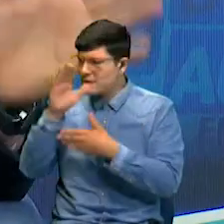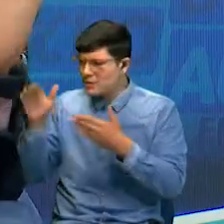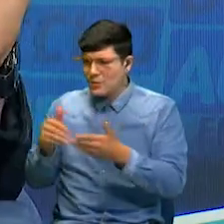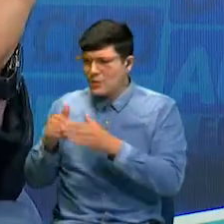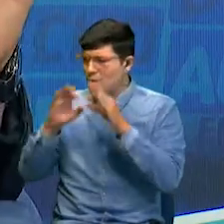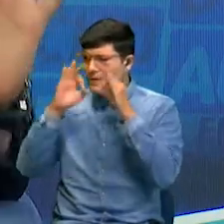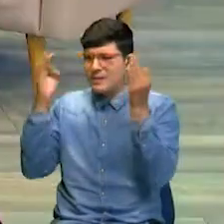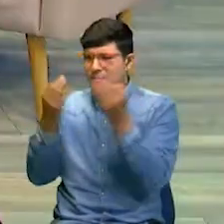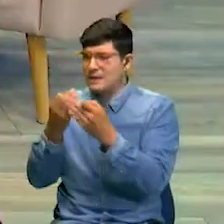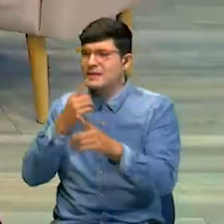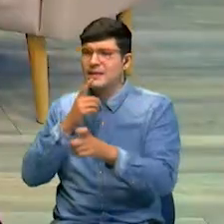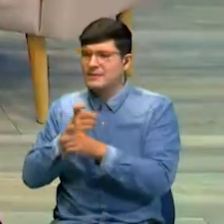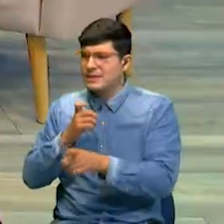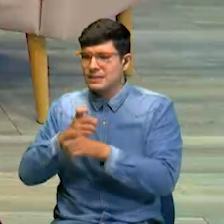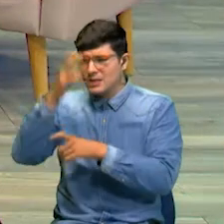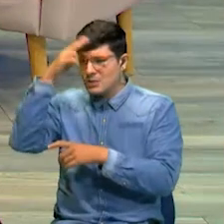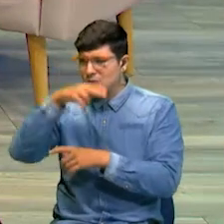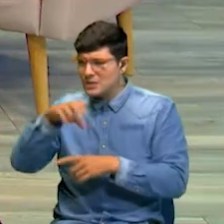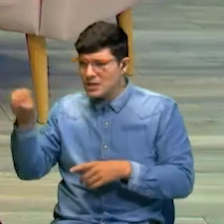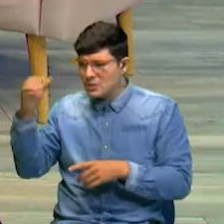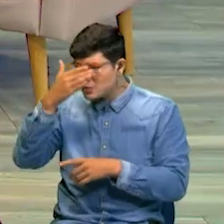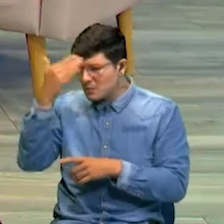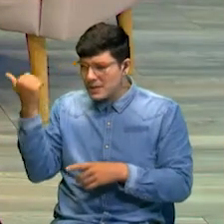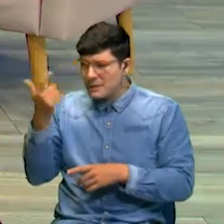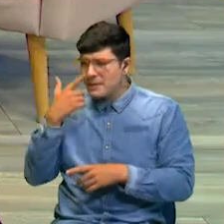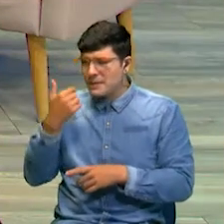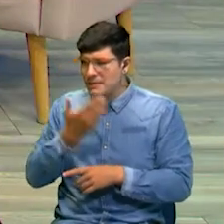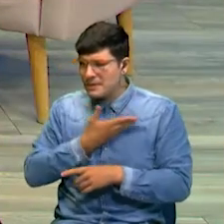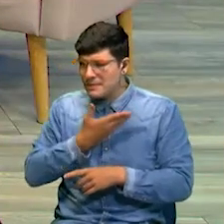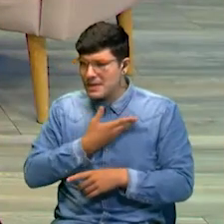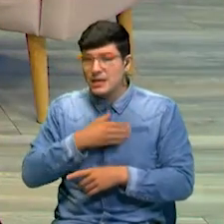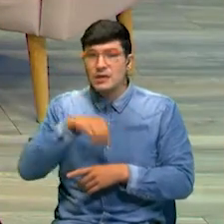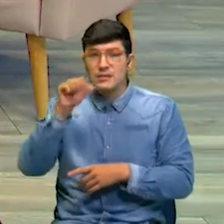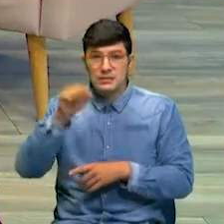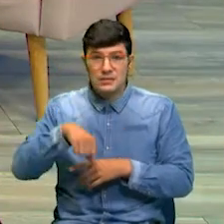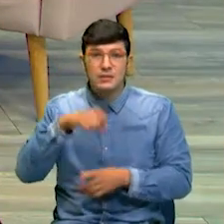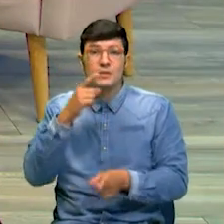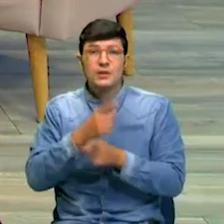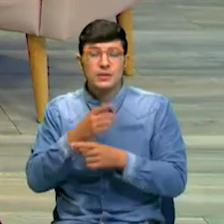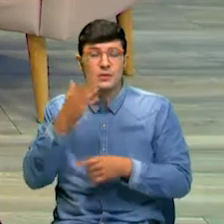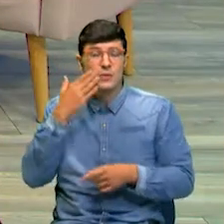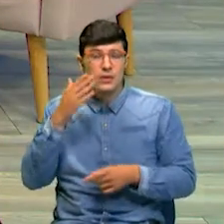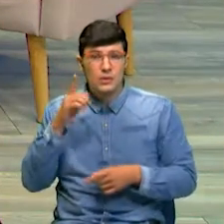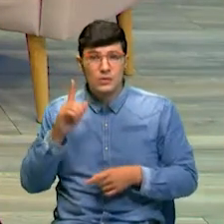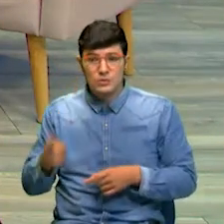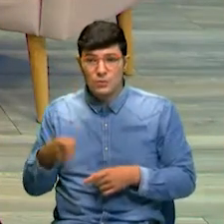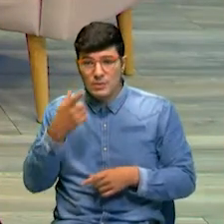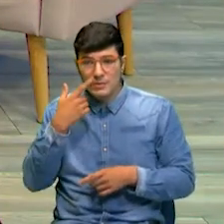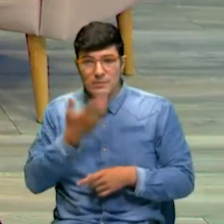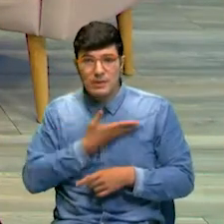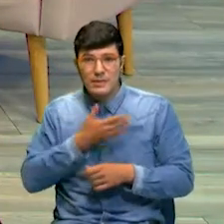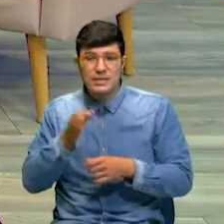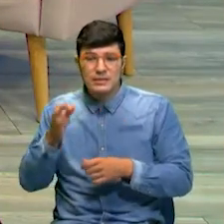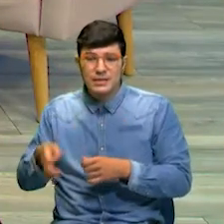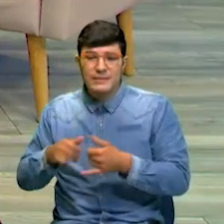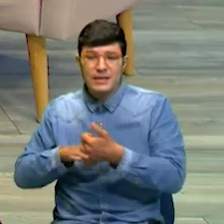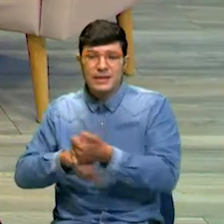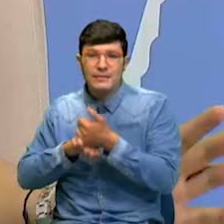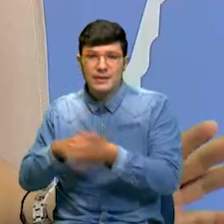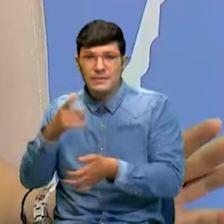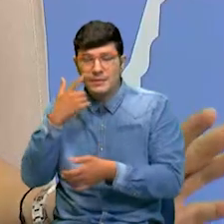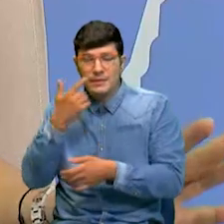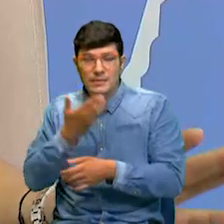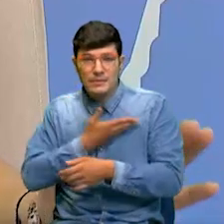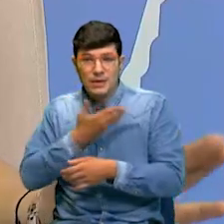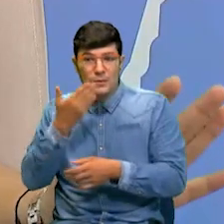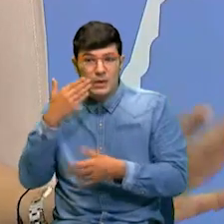esto de los hijos olvidándose de los papás, ¿no? Complicado porque cuando están pequeñitos siempre dependen de los padres, pero cuando